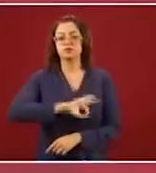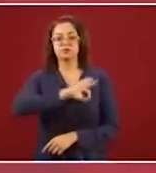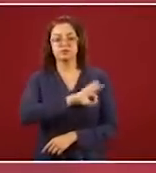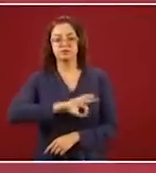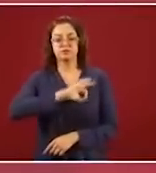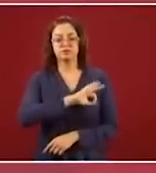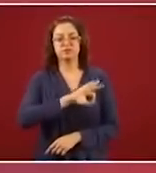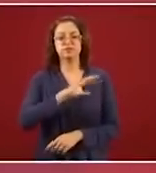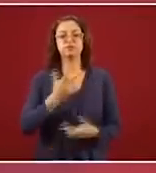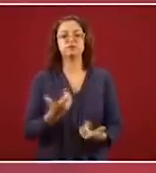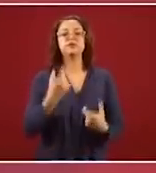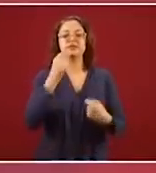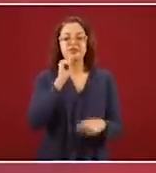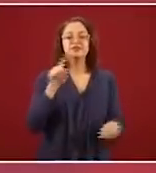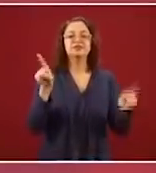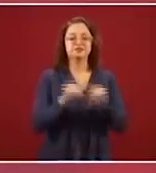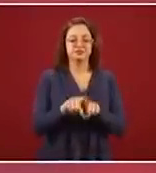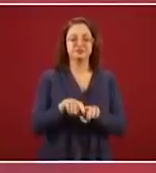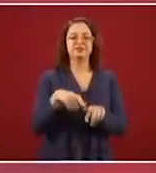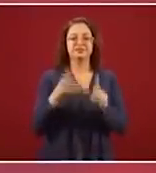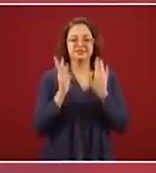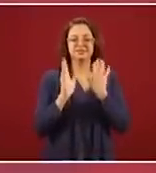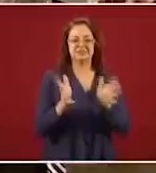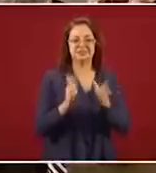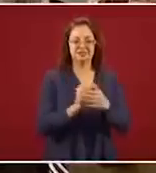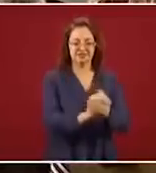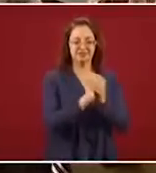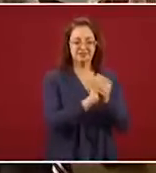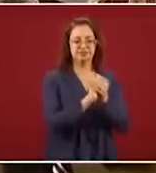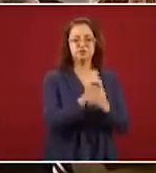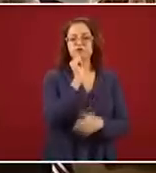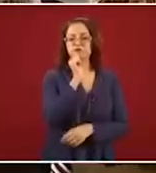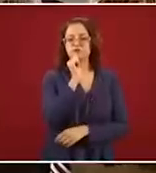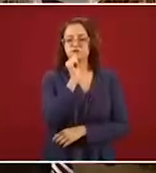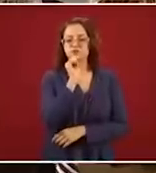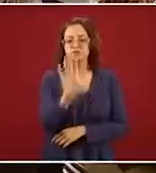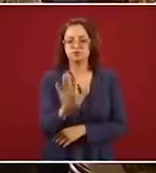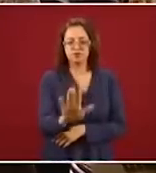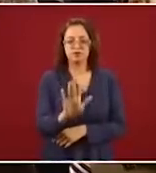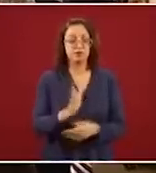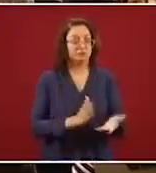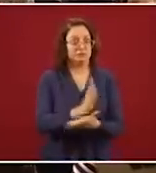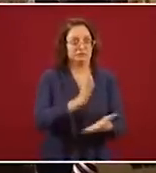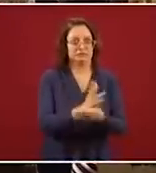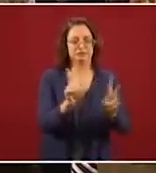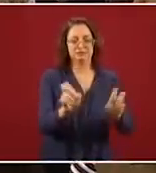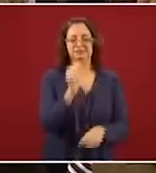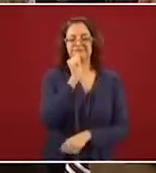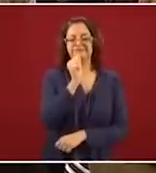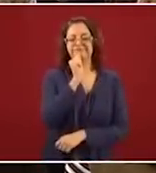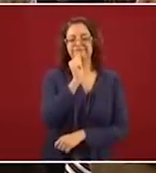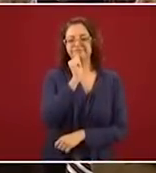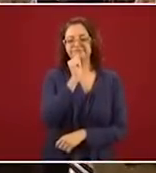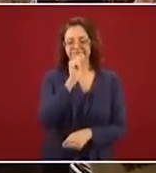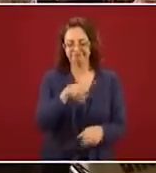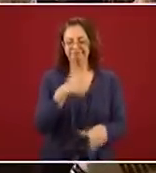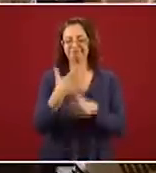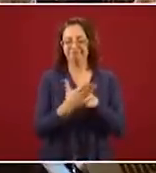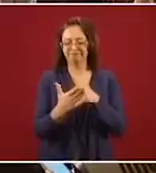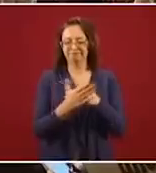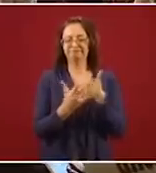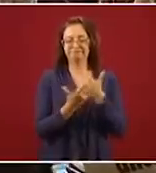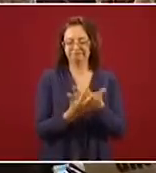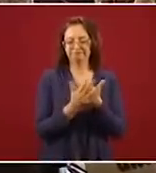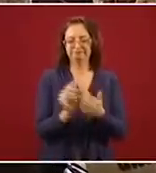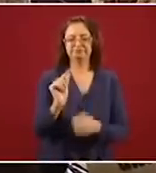también, que pero todavía no, ahorita no nos metamos en eso porque vamos a